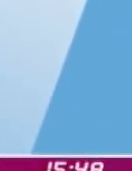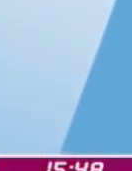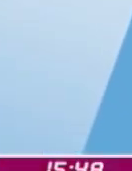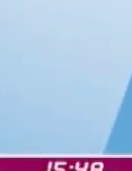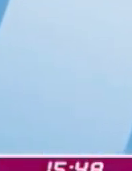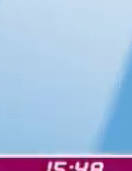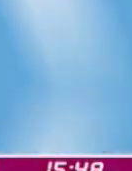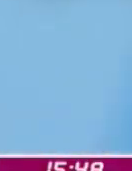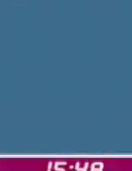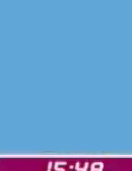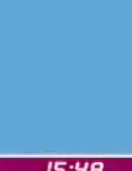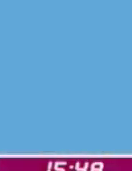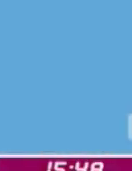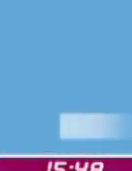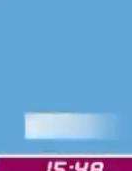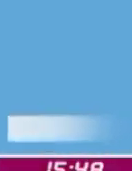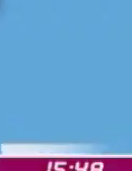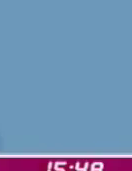Continuamos.